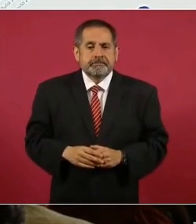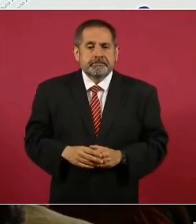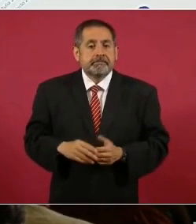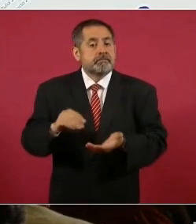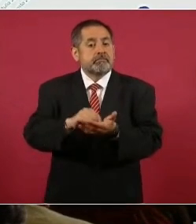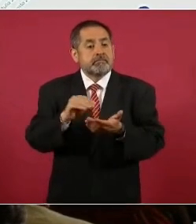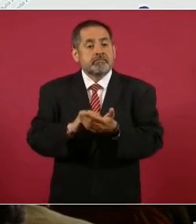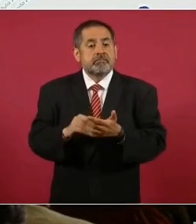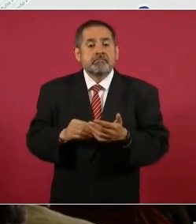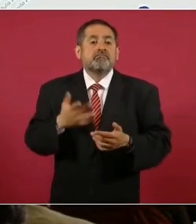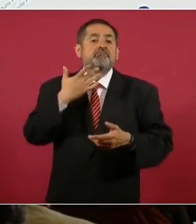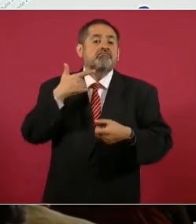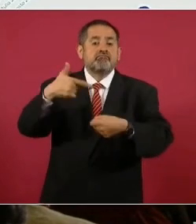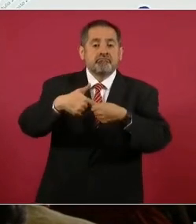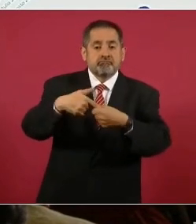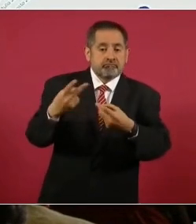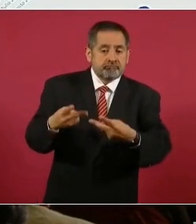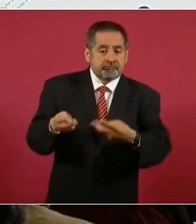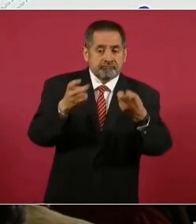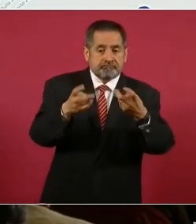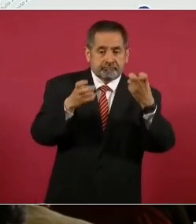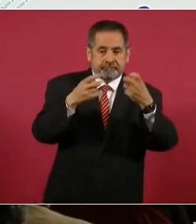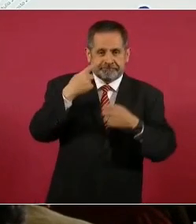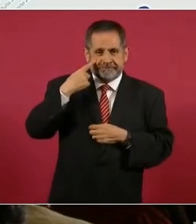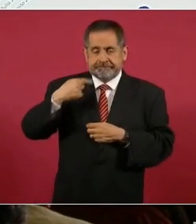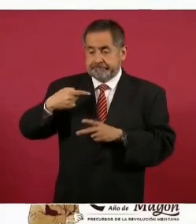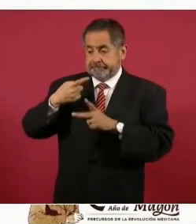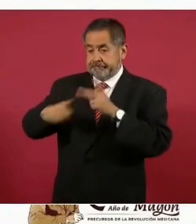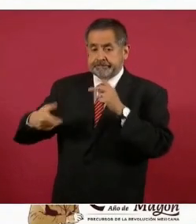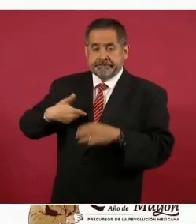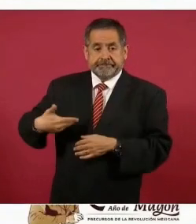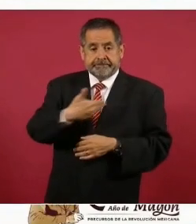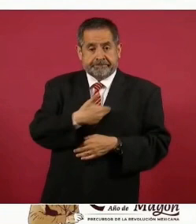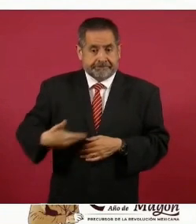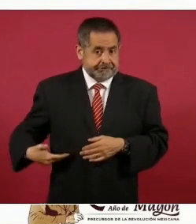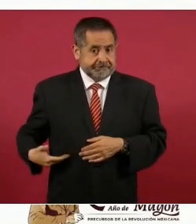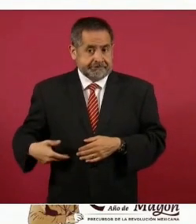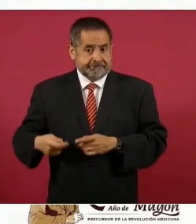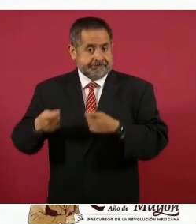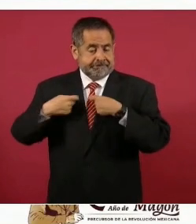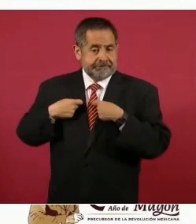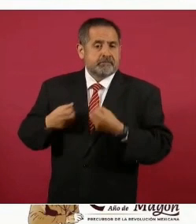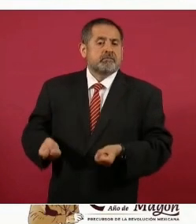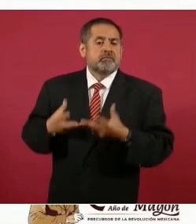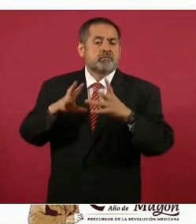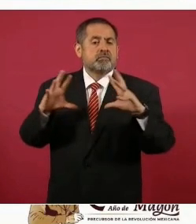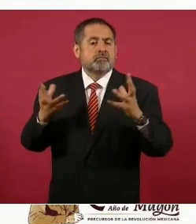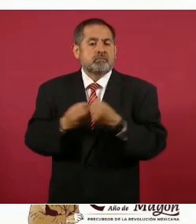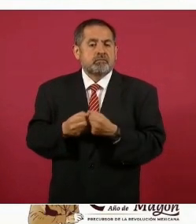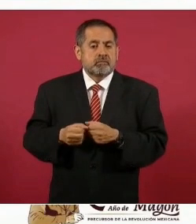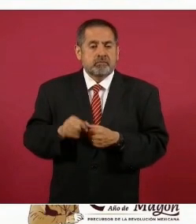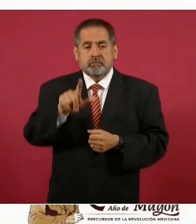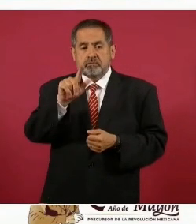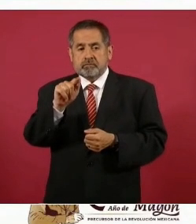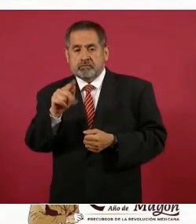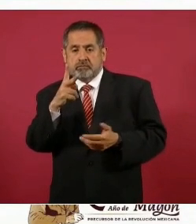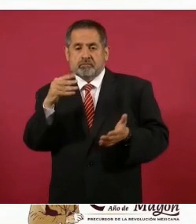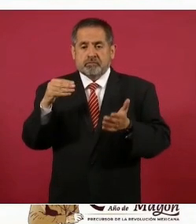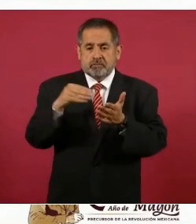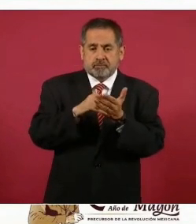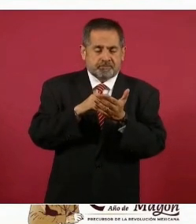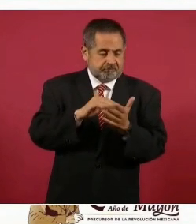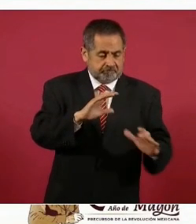en donde vemos claramente cuando inició la administración había un número de 72.000